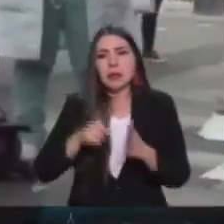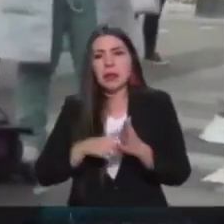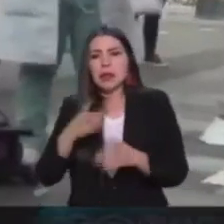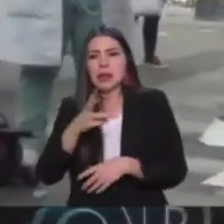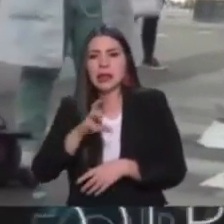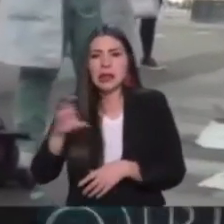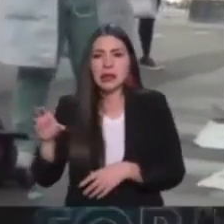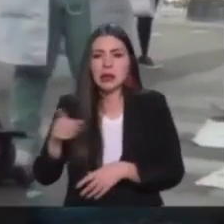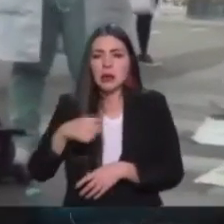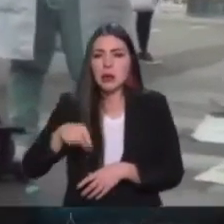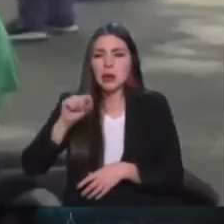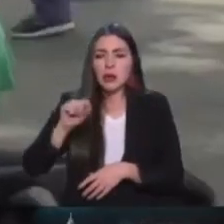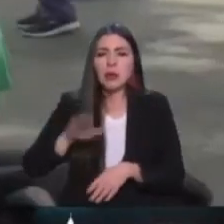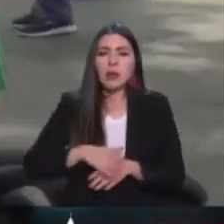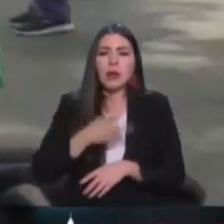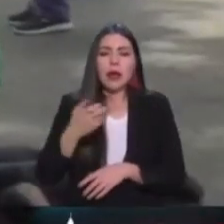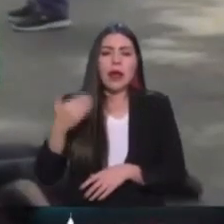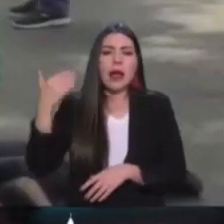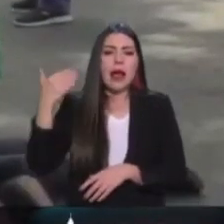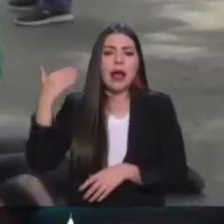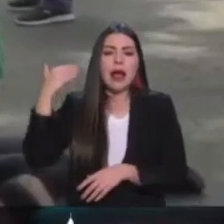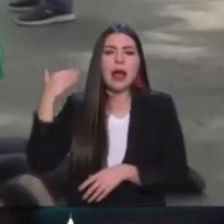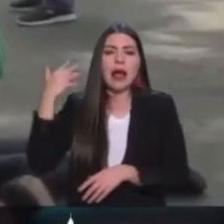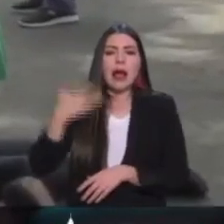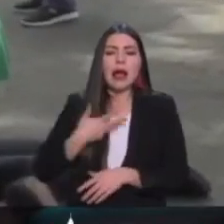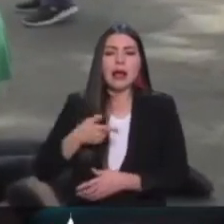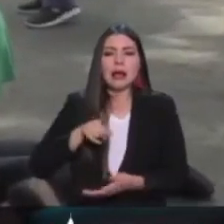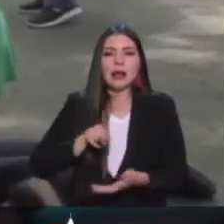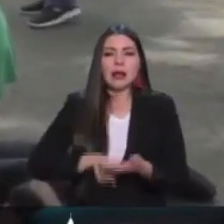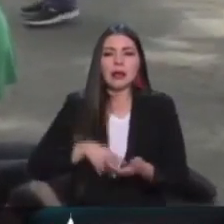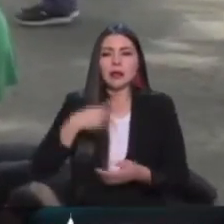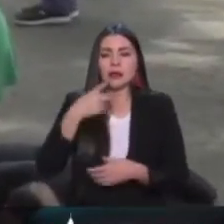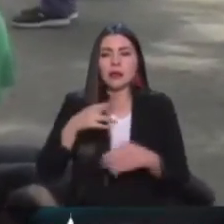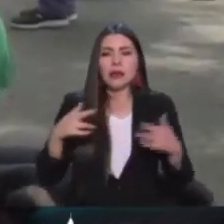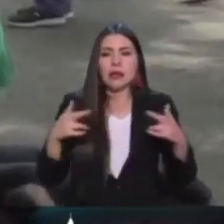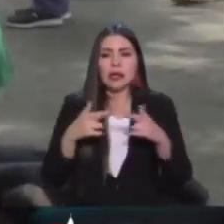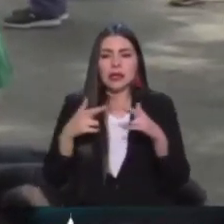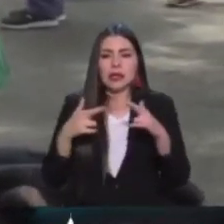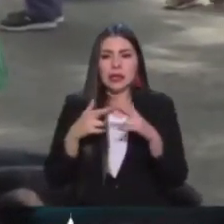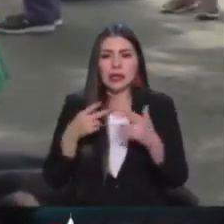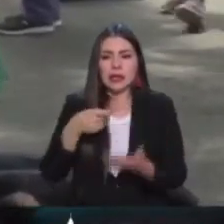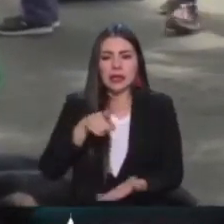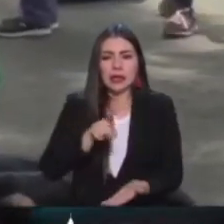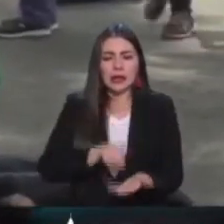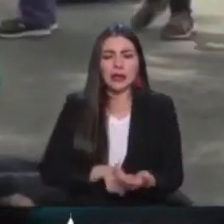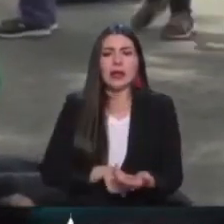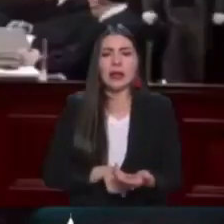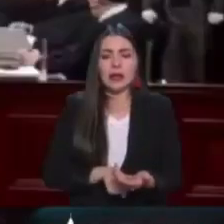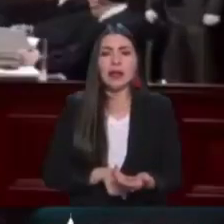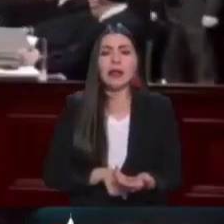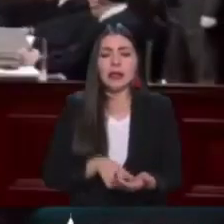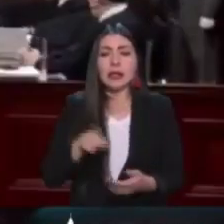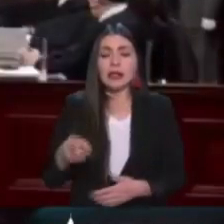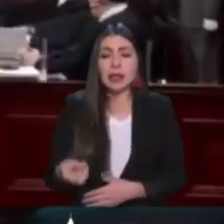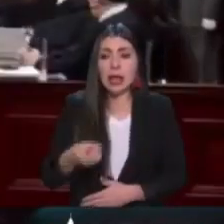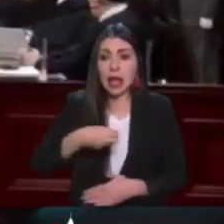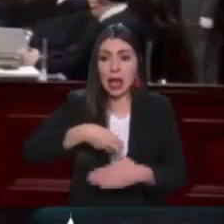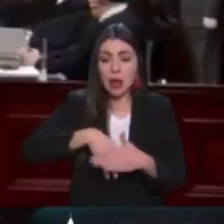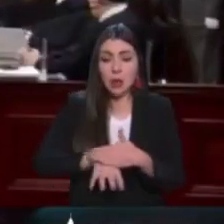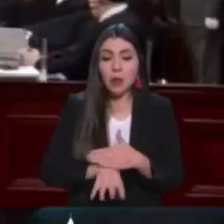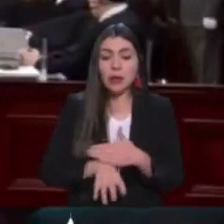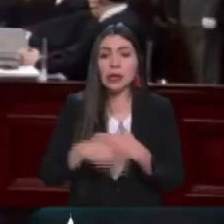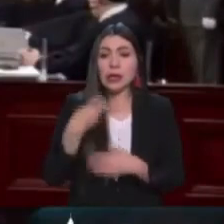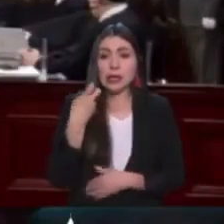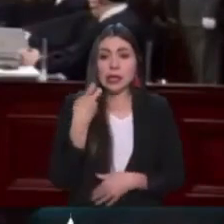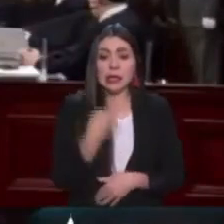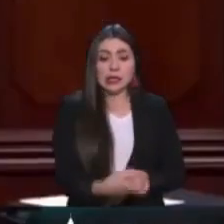un antecedente dentro de la propia Iglesia Católica en donde el aborto no era un tema, se